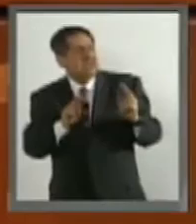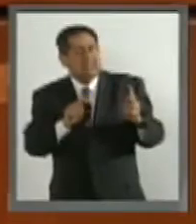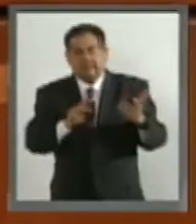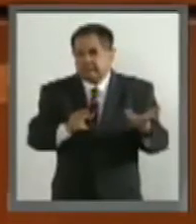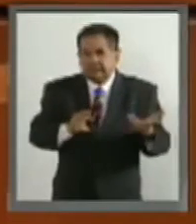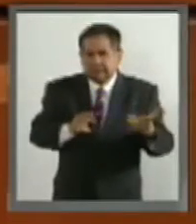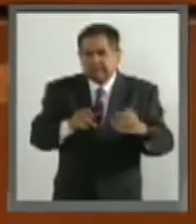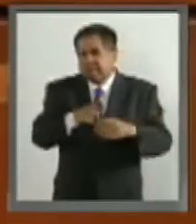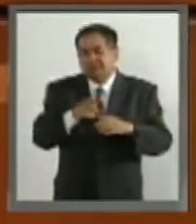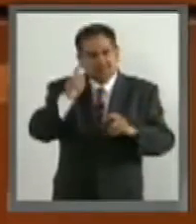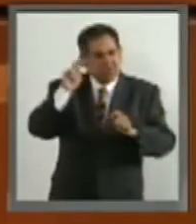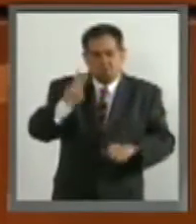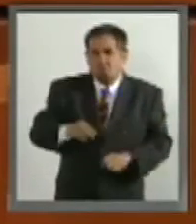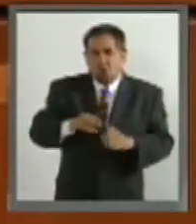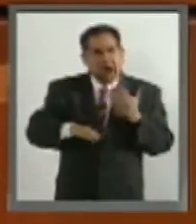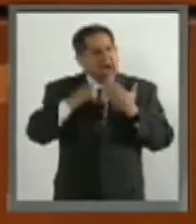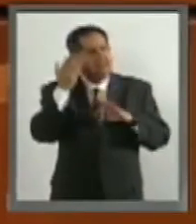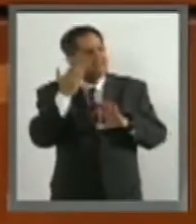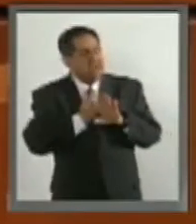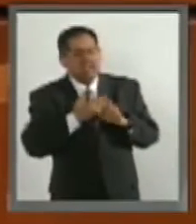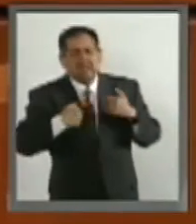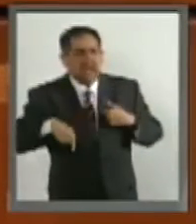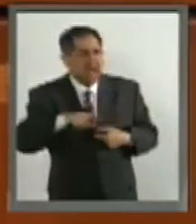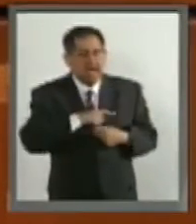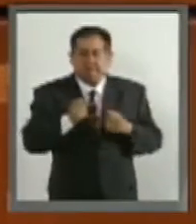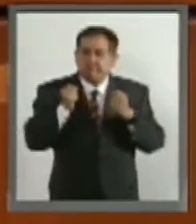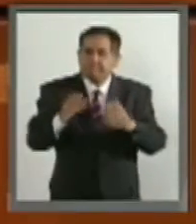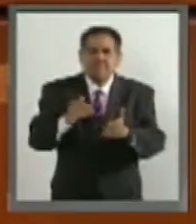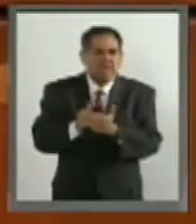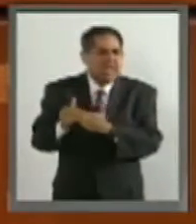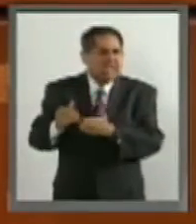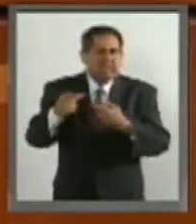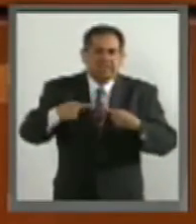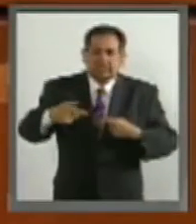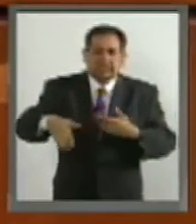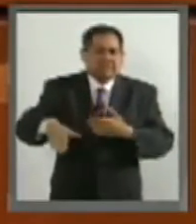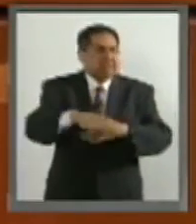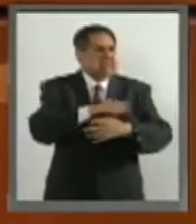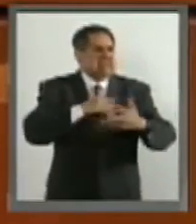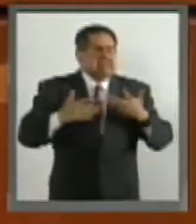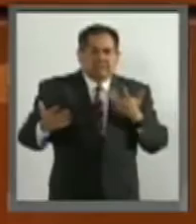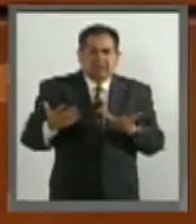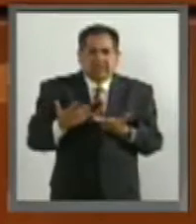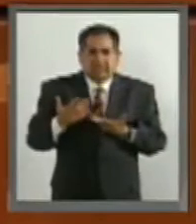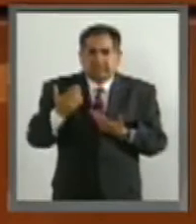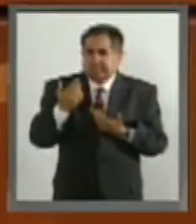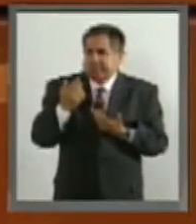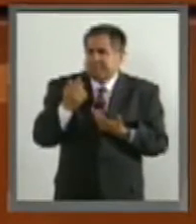que afectará a miles y miles de